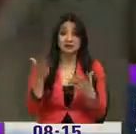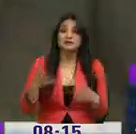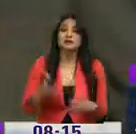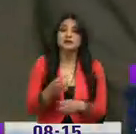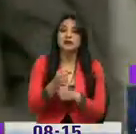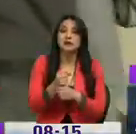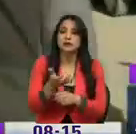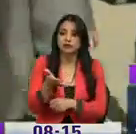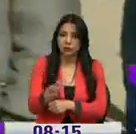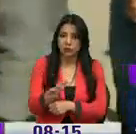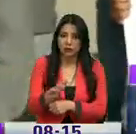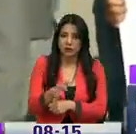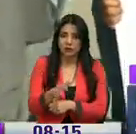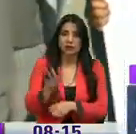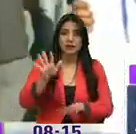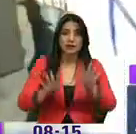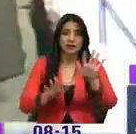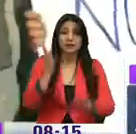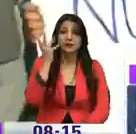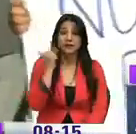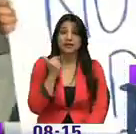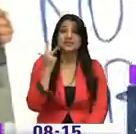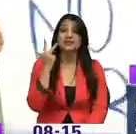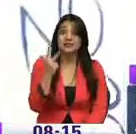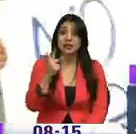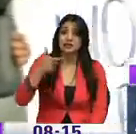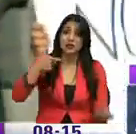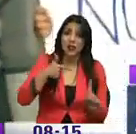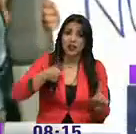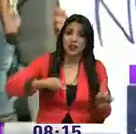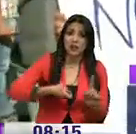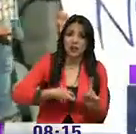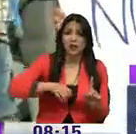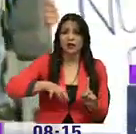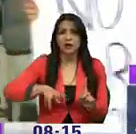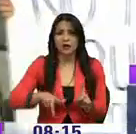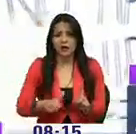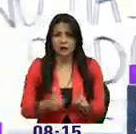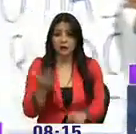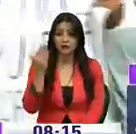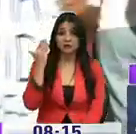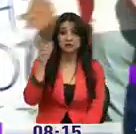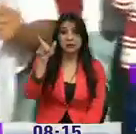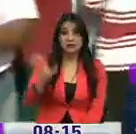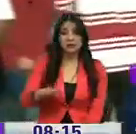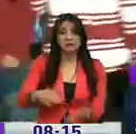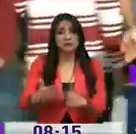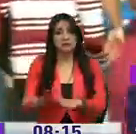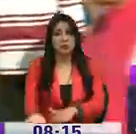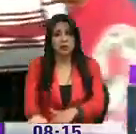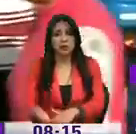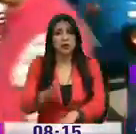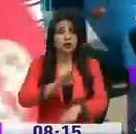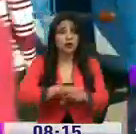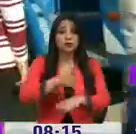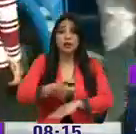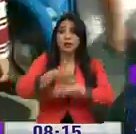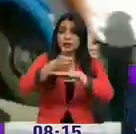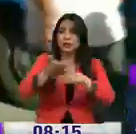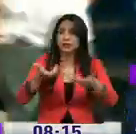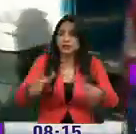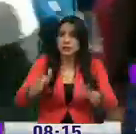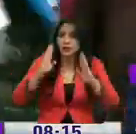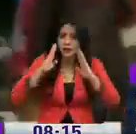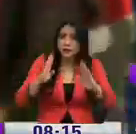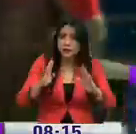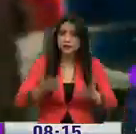inseguridad. Tenemos en menos de 15 días 3 asaltos con pistola y puñales. Van a matar a una persona aquí y estoy siendo responsable de las autoridades por la falta de